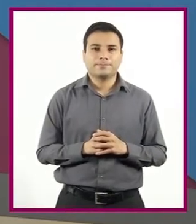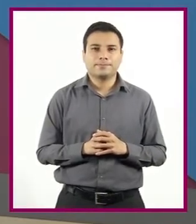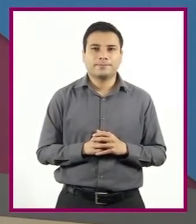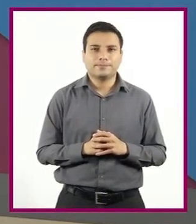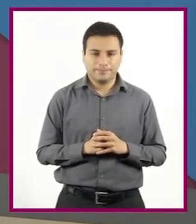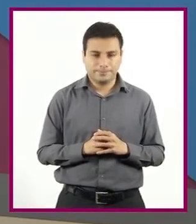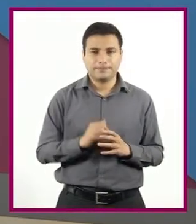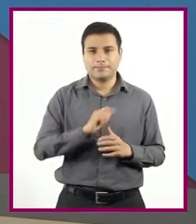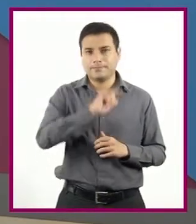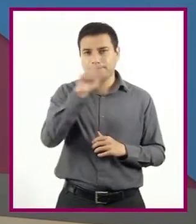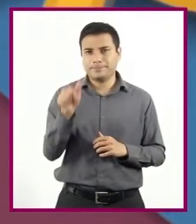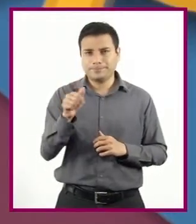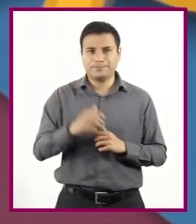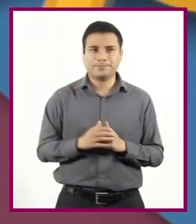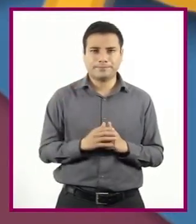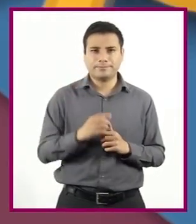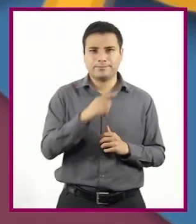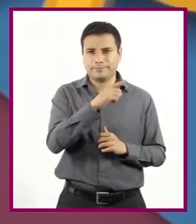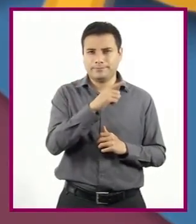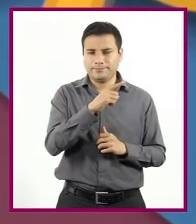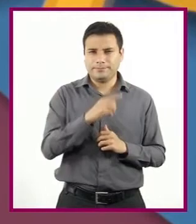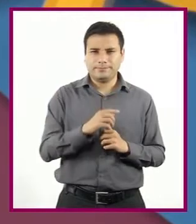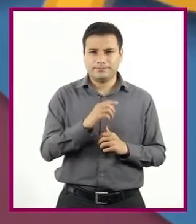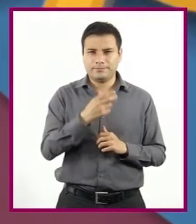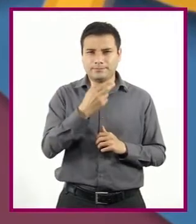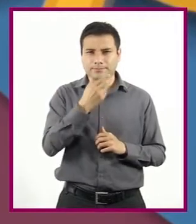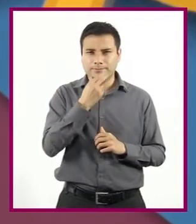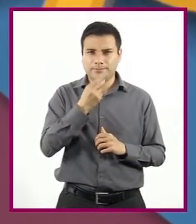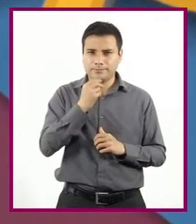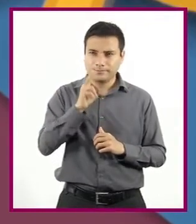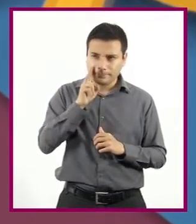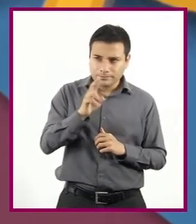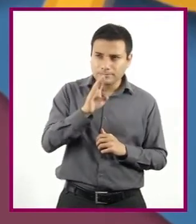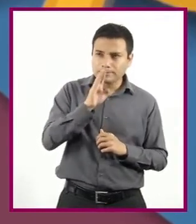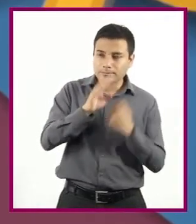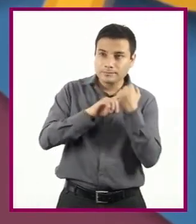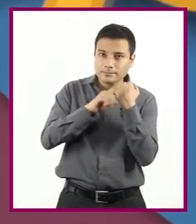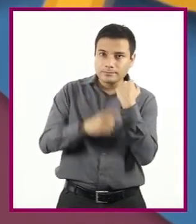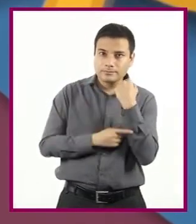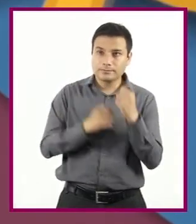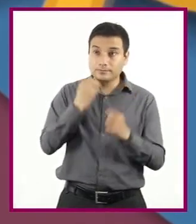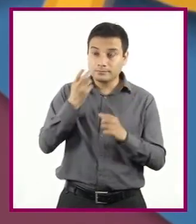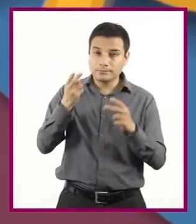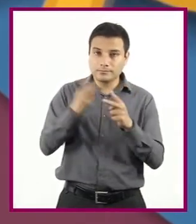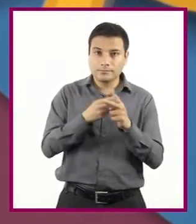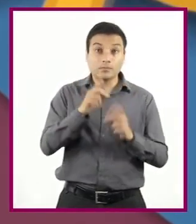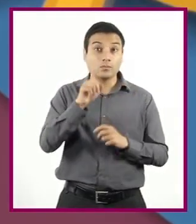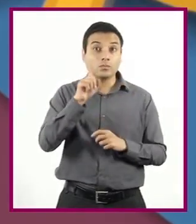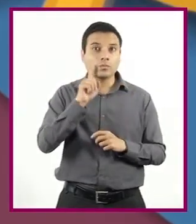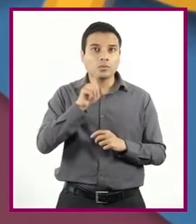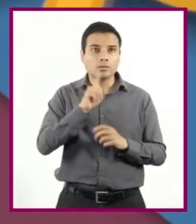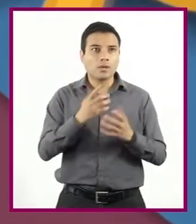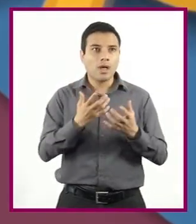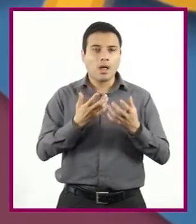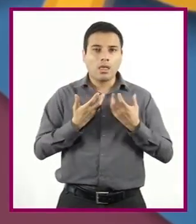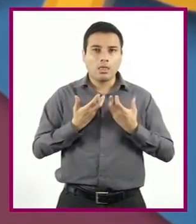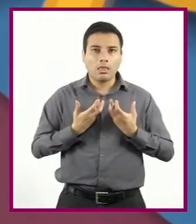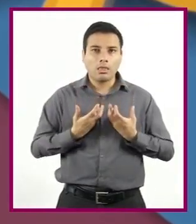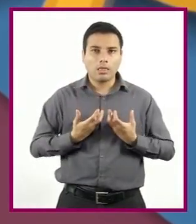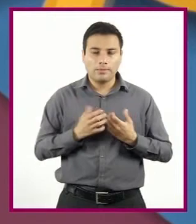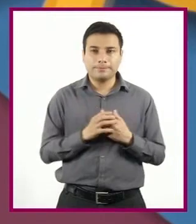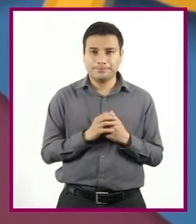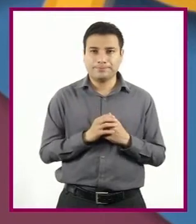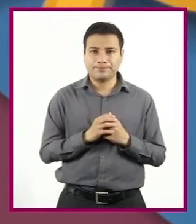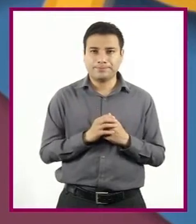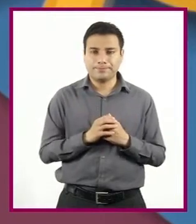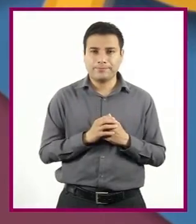a sus hermanos a que la mataran. Al enterarse de la situación, Coatlicue se sintió desconsolada, pero desde